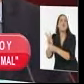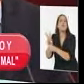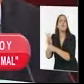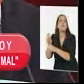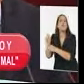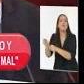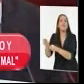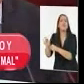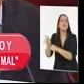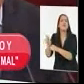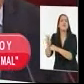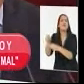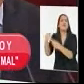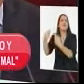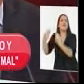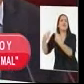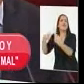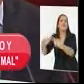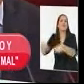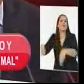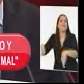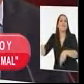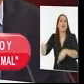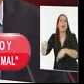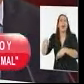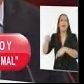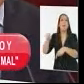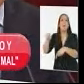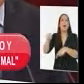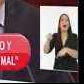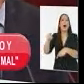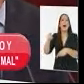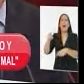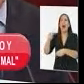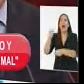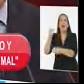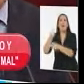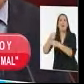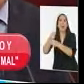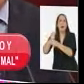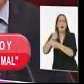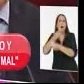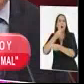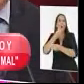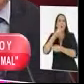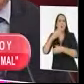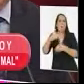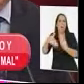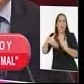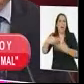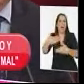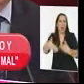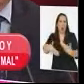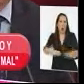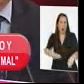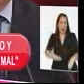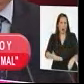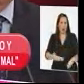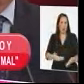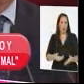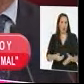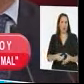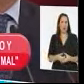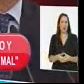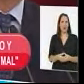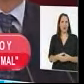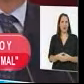año pasado. Y me parece que así es como se debe hacer. Ahora, a ellos les toca gobernar y a mí me toca estar en la vereda enfrente. Y estando en la vereda enfrente,